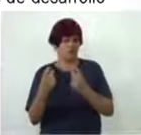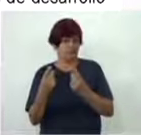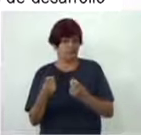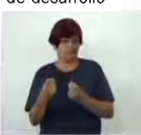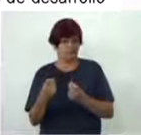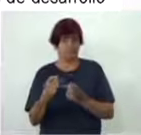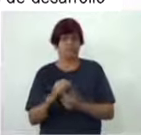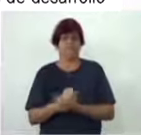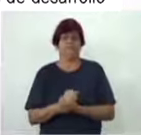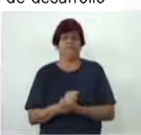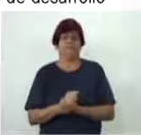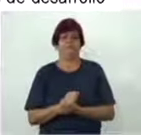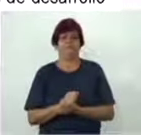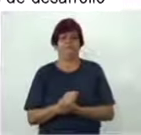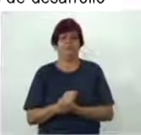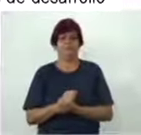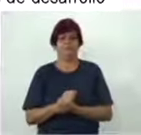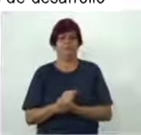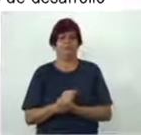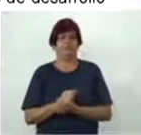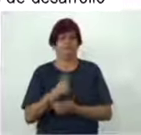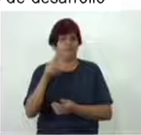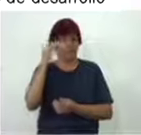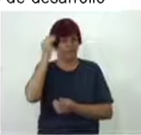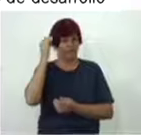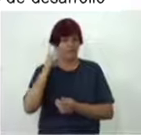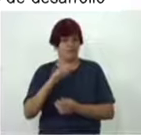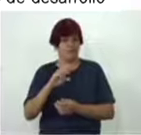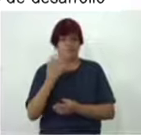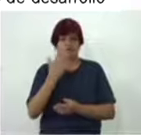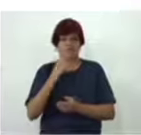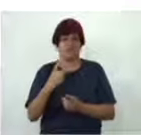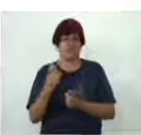para los cuales ustedes tienen que dominarlo.